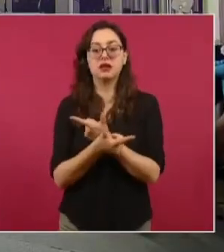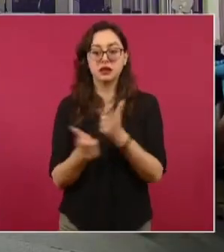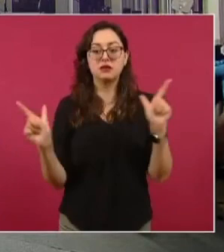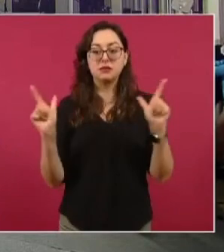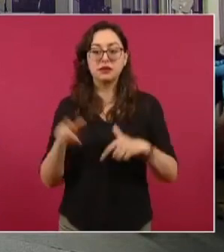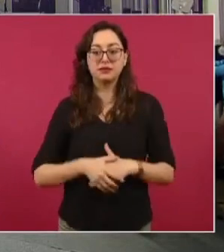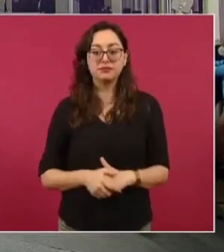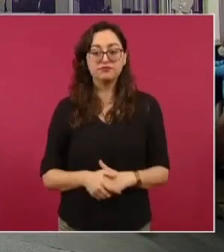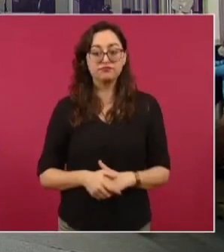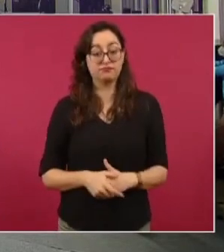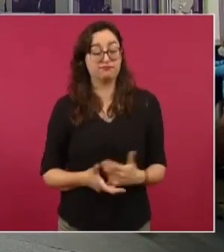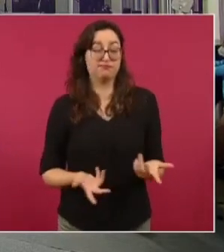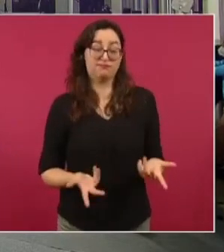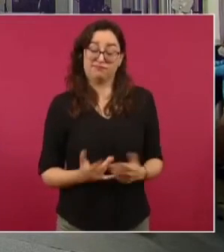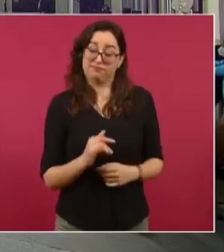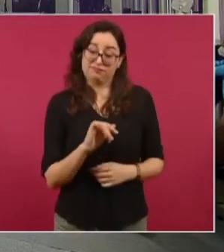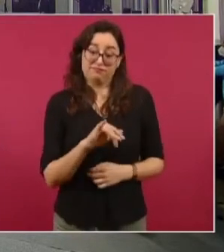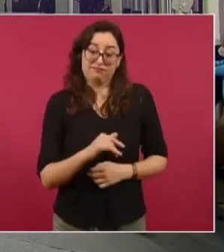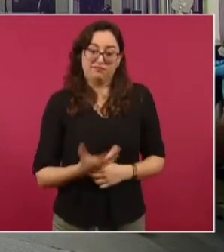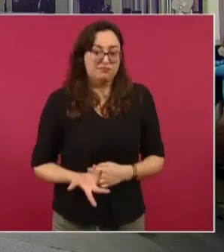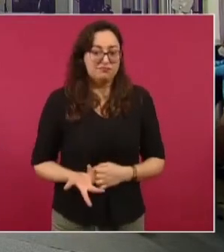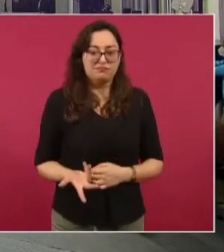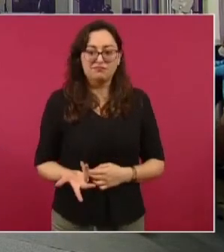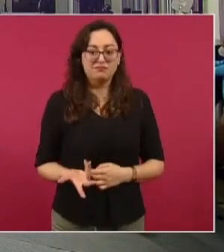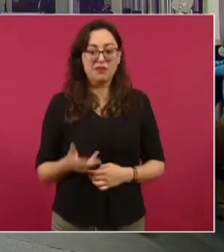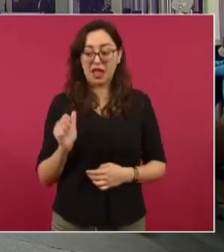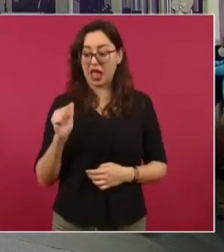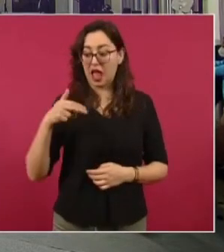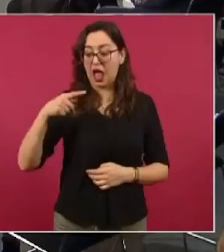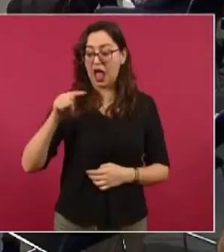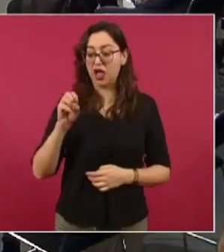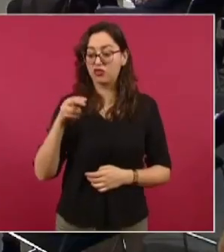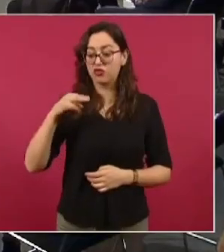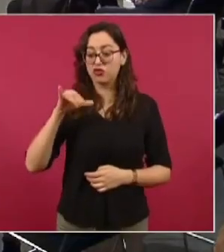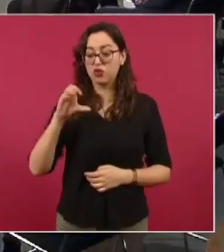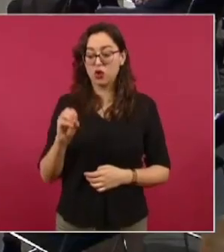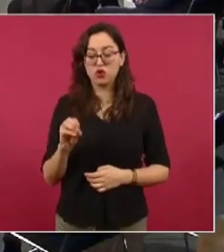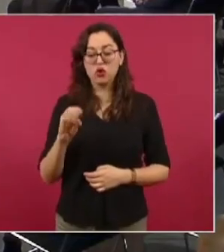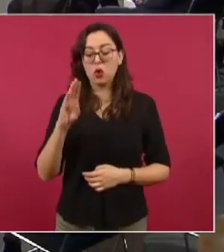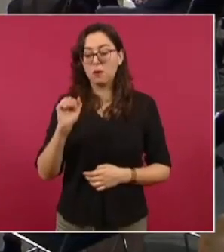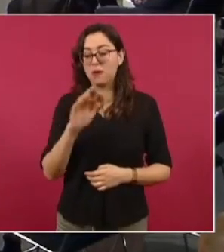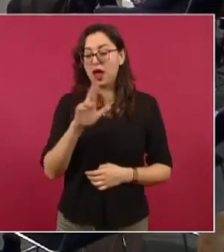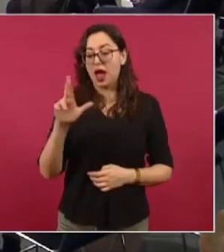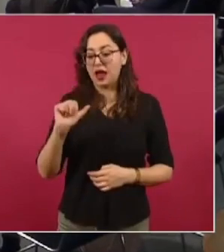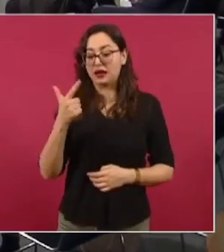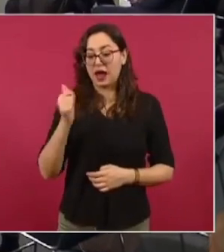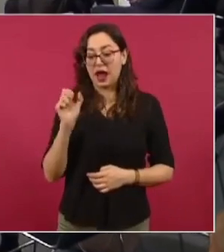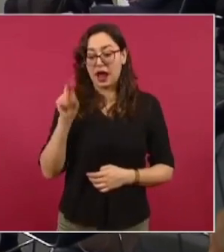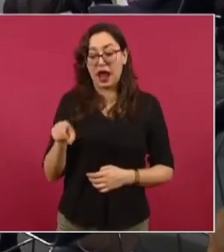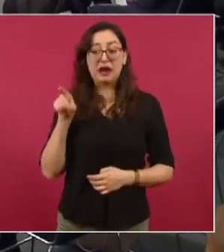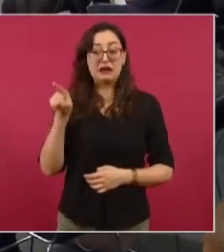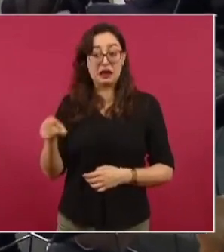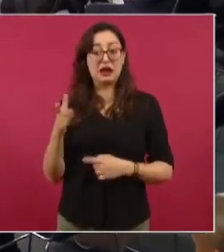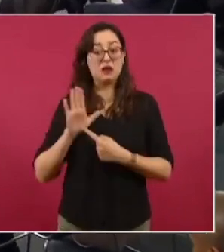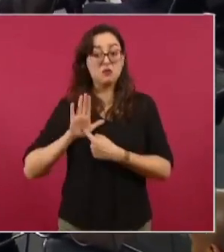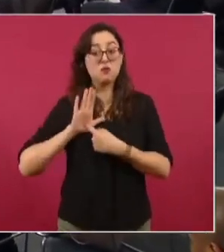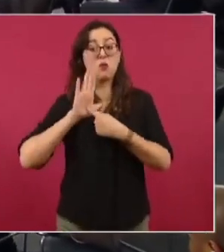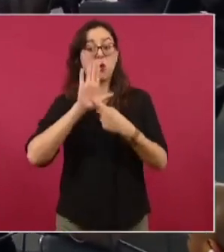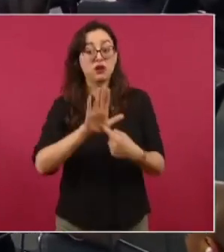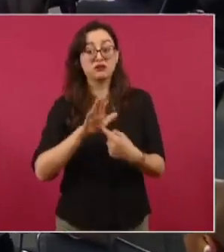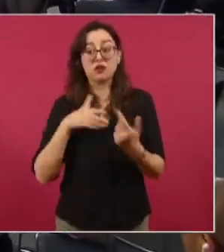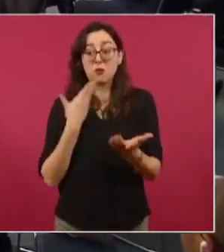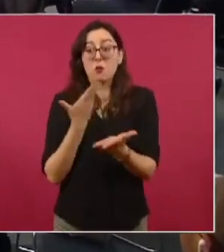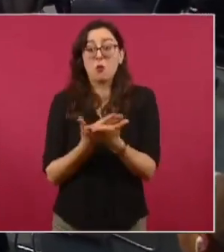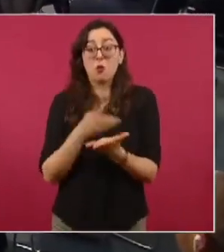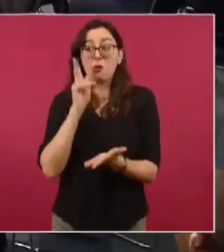el caso de Antonio Barragán Carrasco que tiene 108 pruebas a su favor de que fue torturado durante cinco días